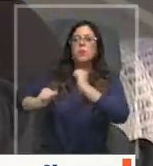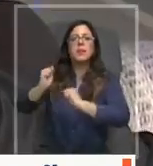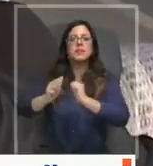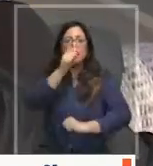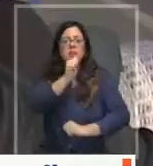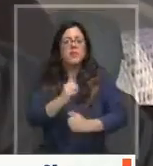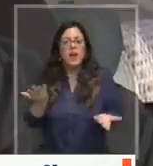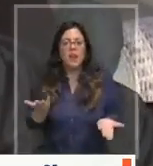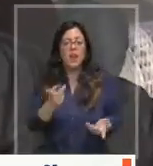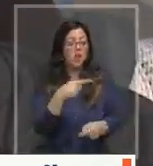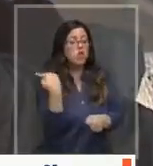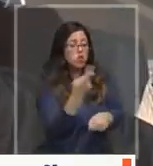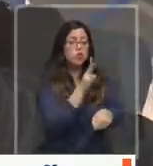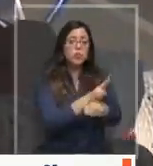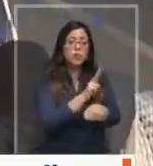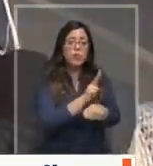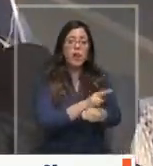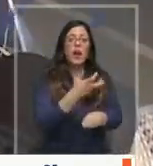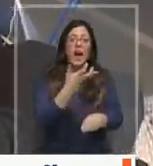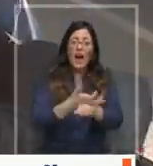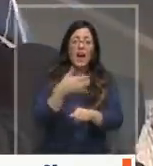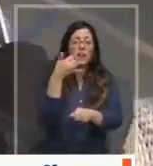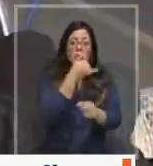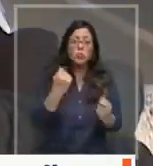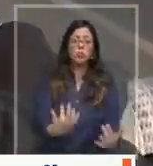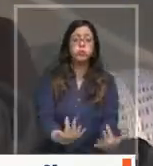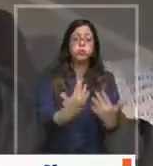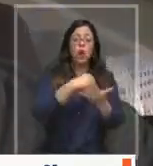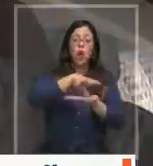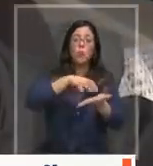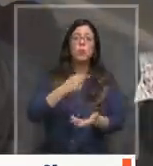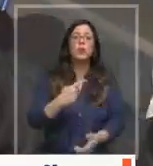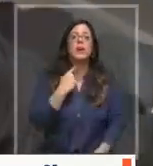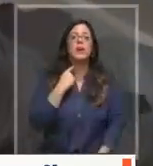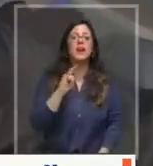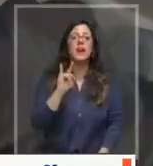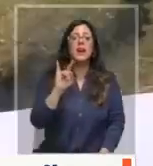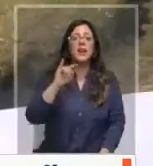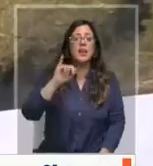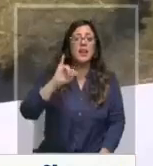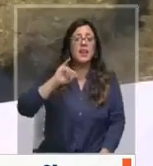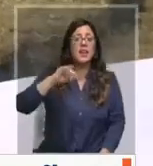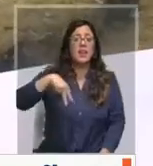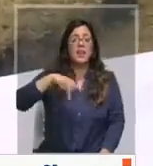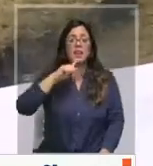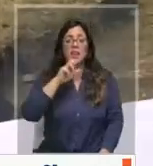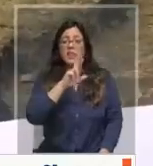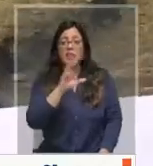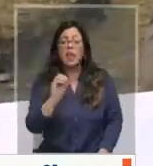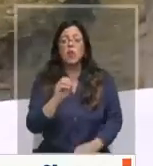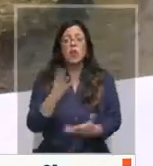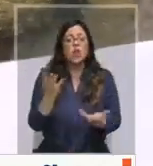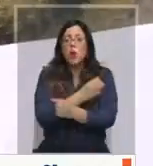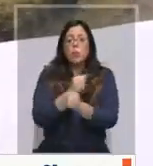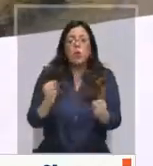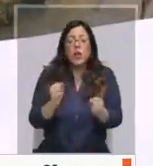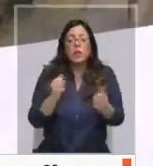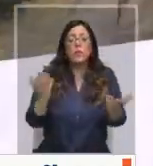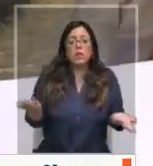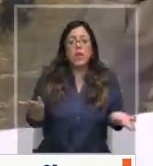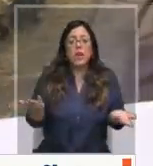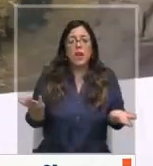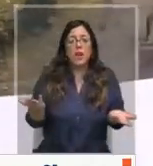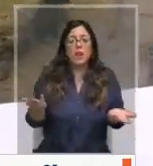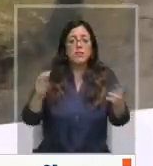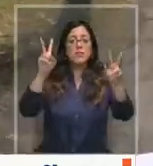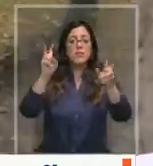episodios de contaminación en Quintero, lo cual no nos permite poder entregar una educación de calidad. ¿Cómo vamos a depender? Si hay viento sur, los niños van a